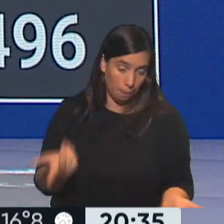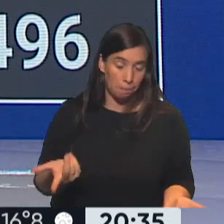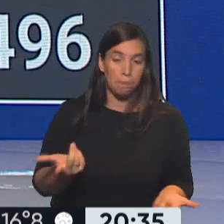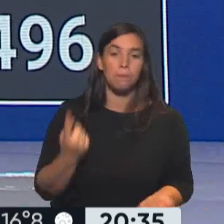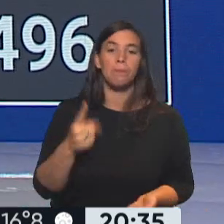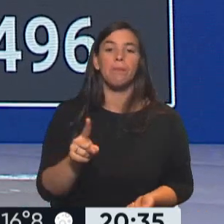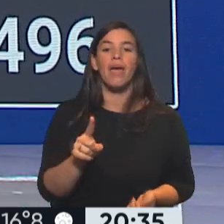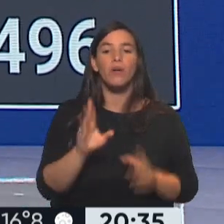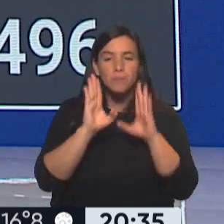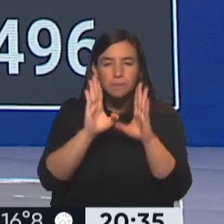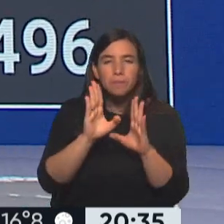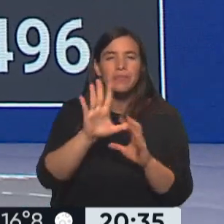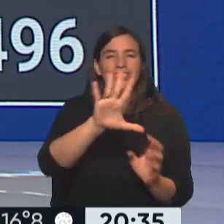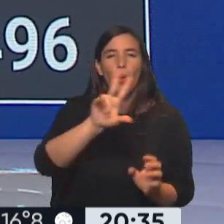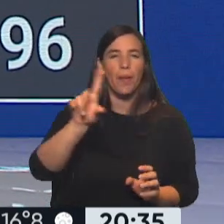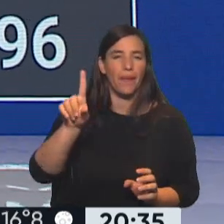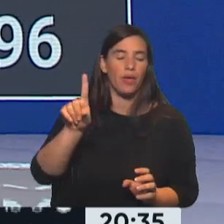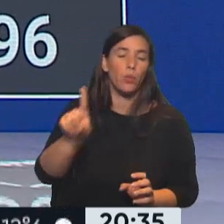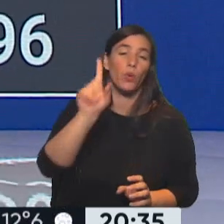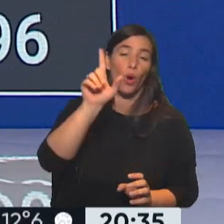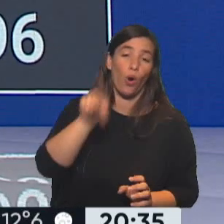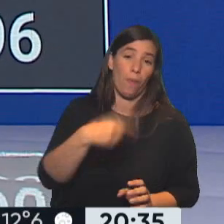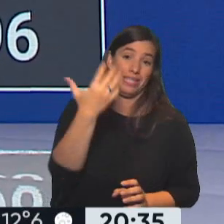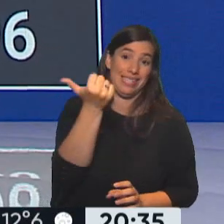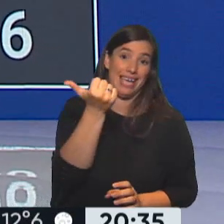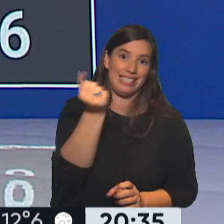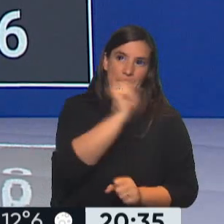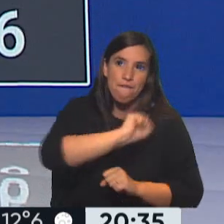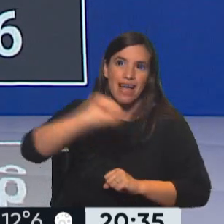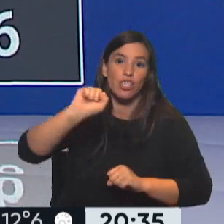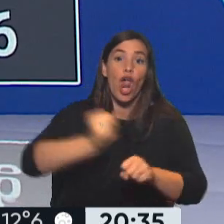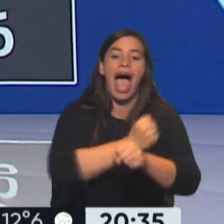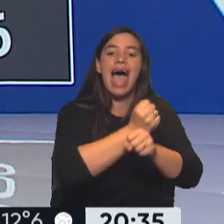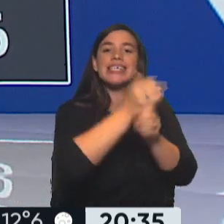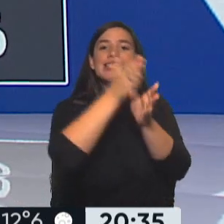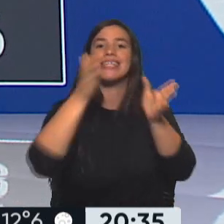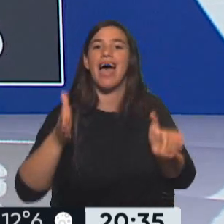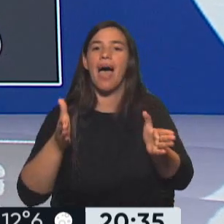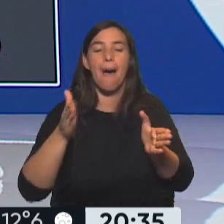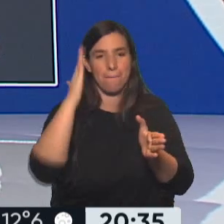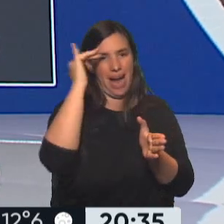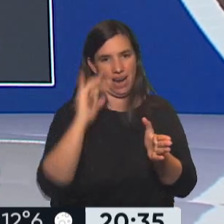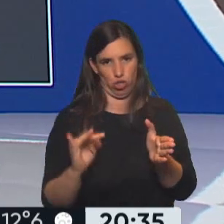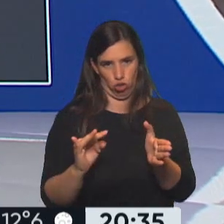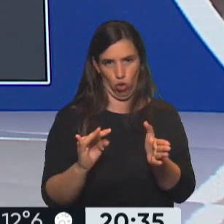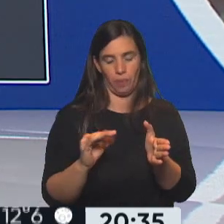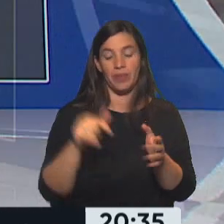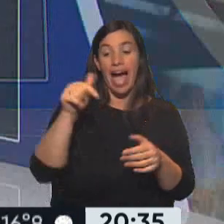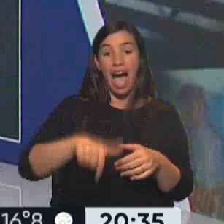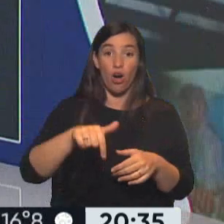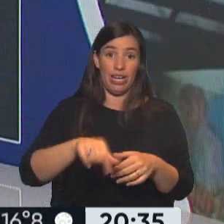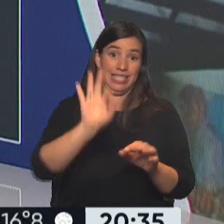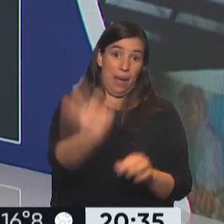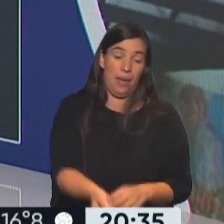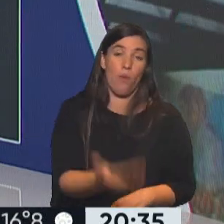ese 51,6% es inflación hasta marzo. Tenemos el dato de abril y estamos definiendo un salario